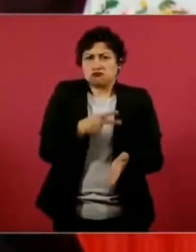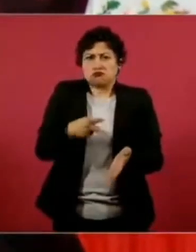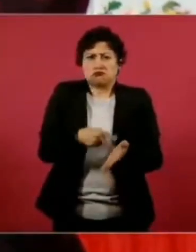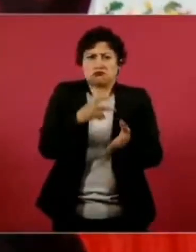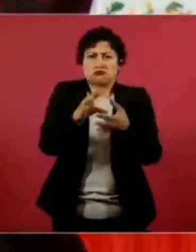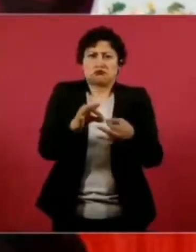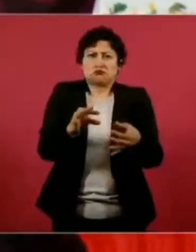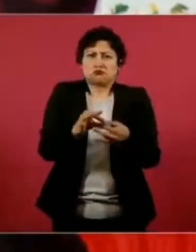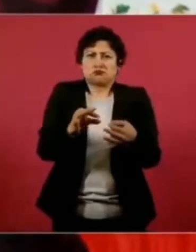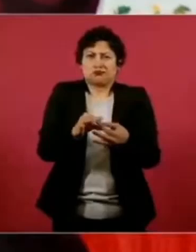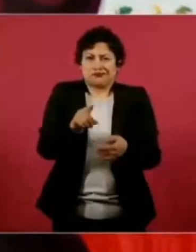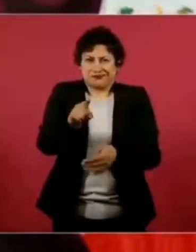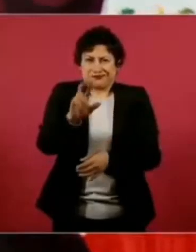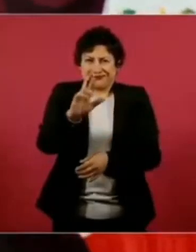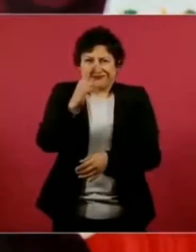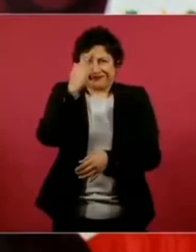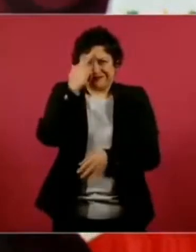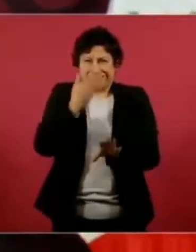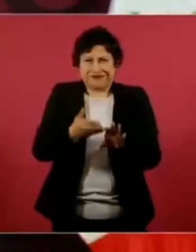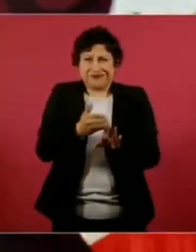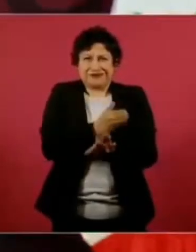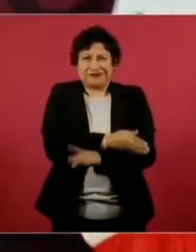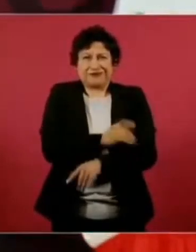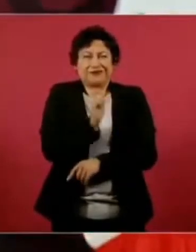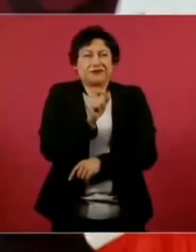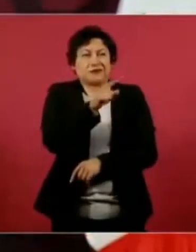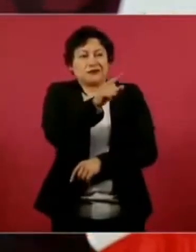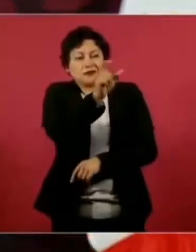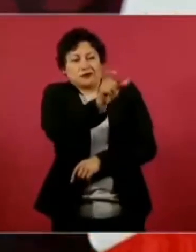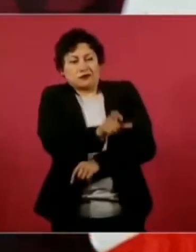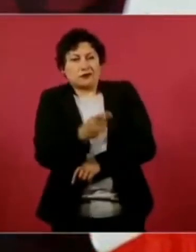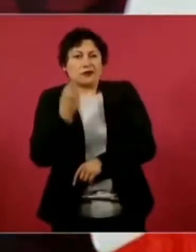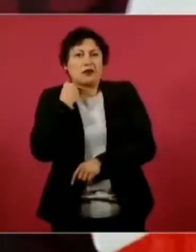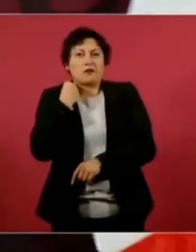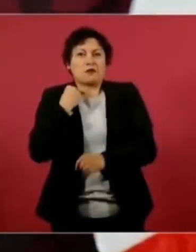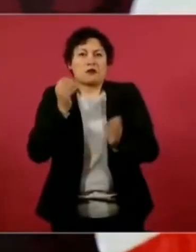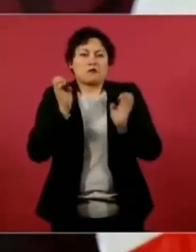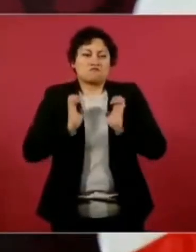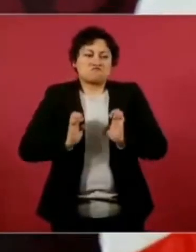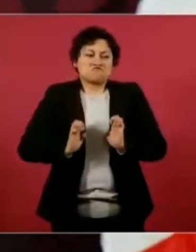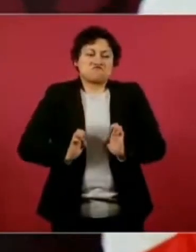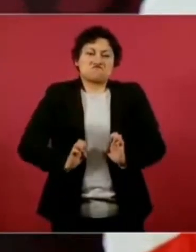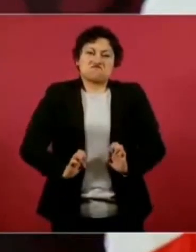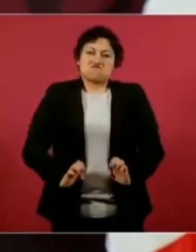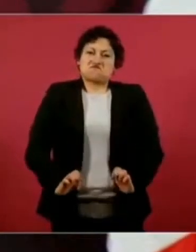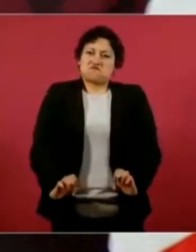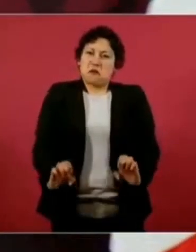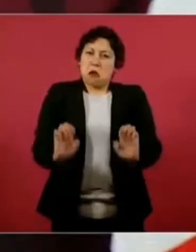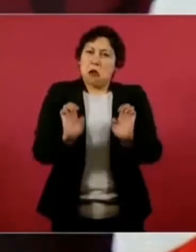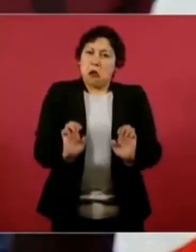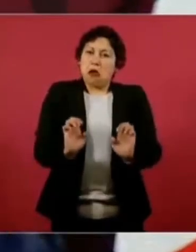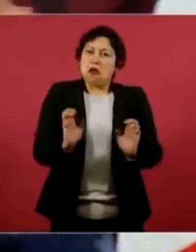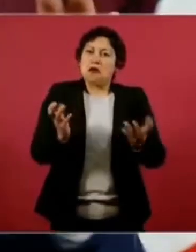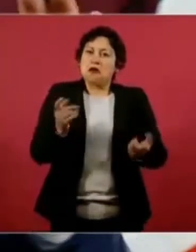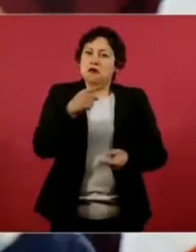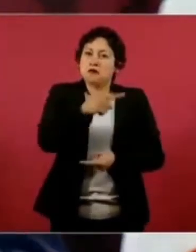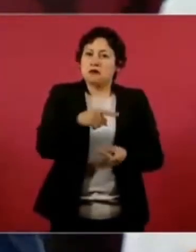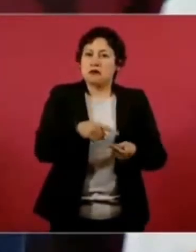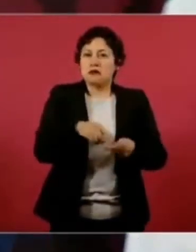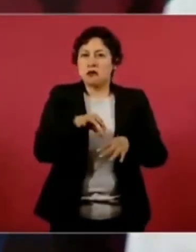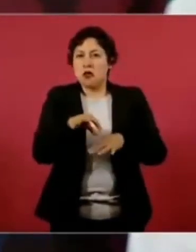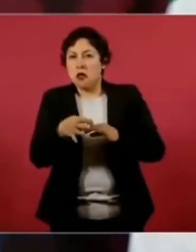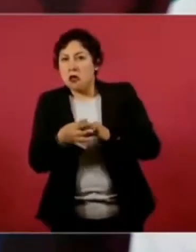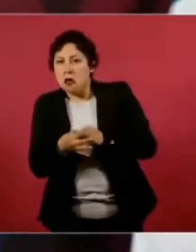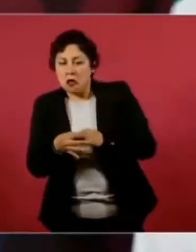los trajes más elegantes, las joyas, los carros más